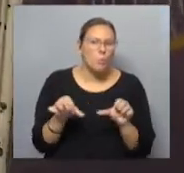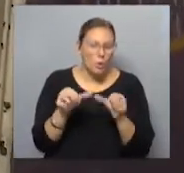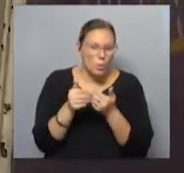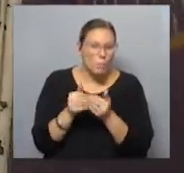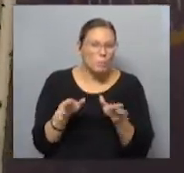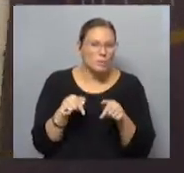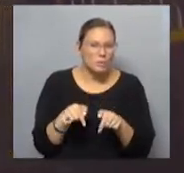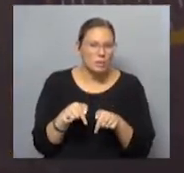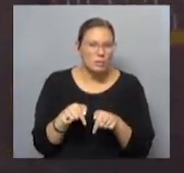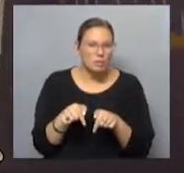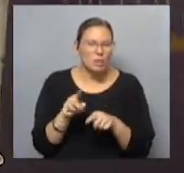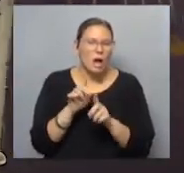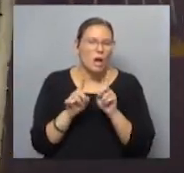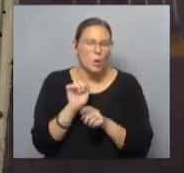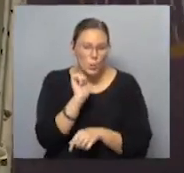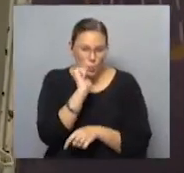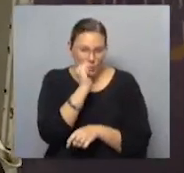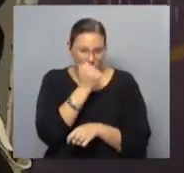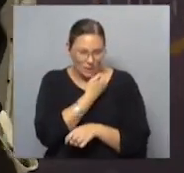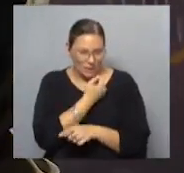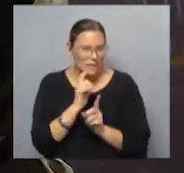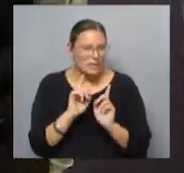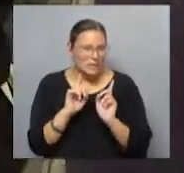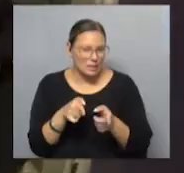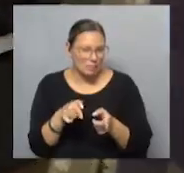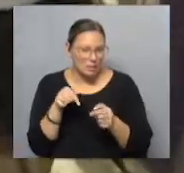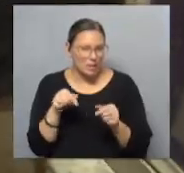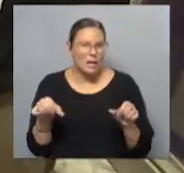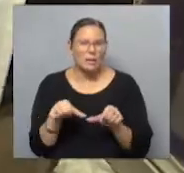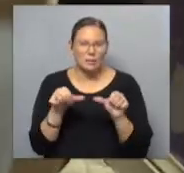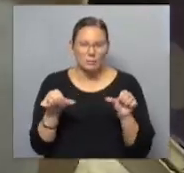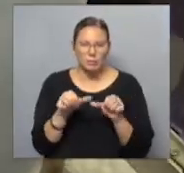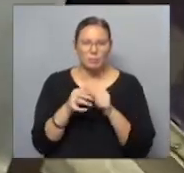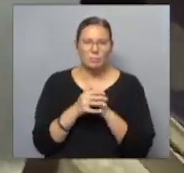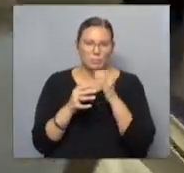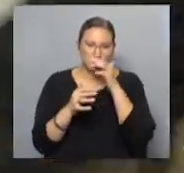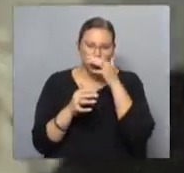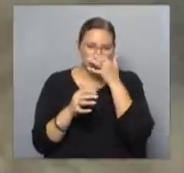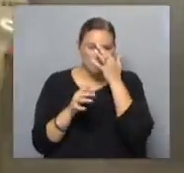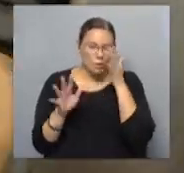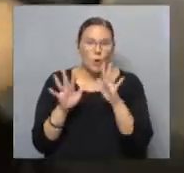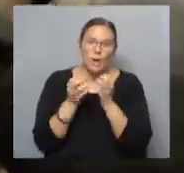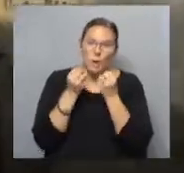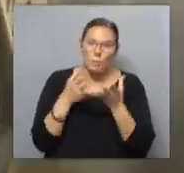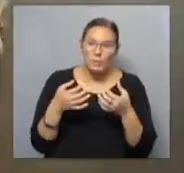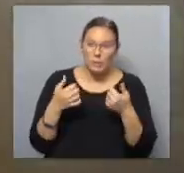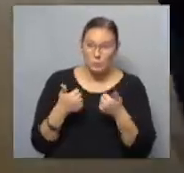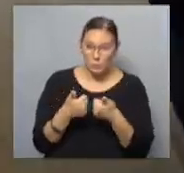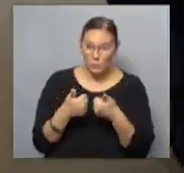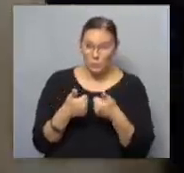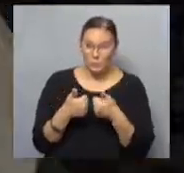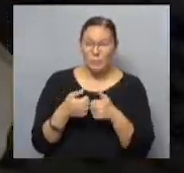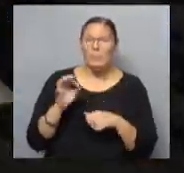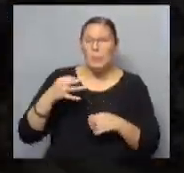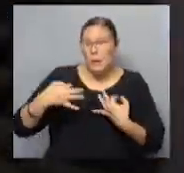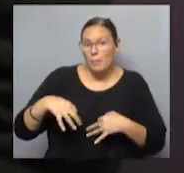esto y algún que otro secretito de esta actividad. Chicos, ¿cómo andan? ¿Todo bien?